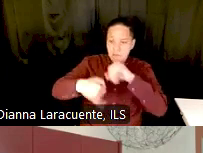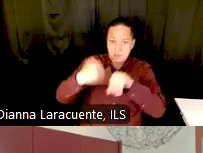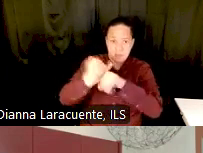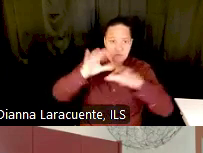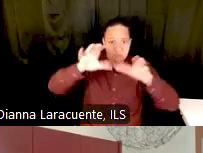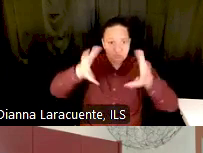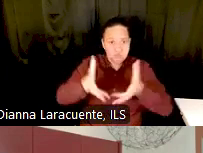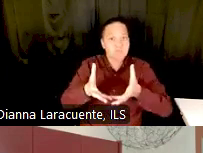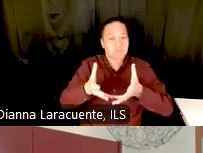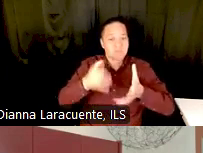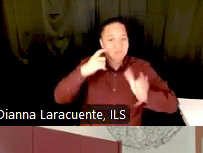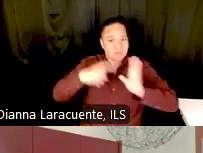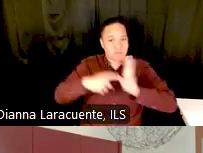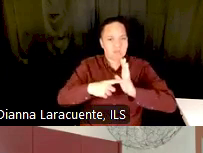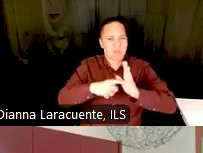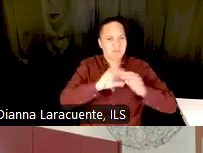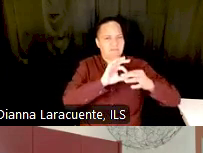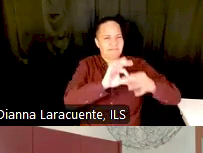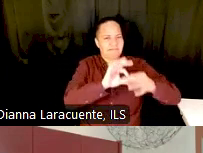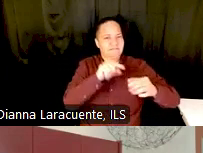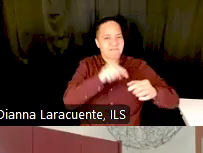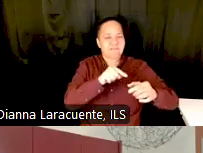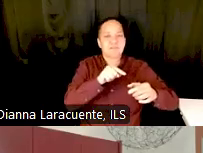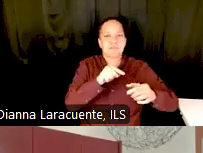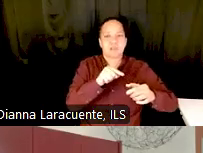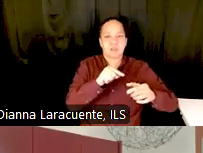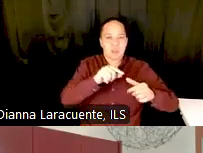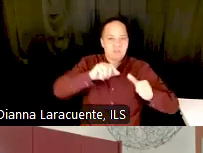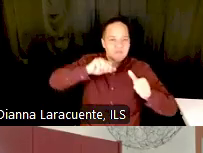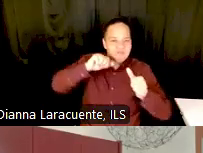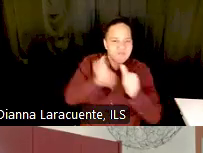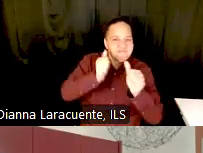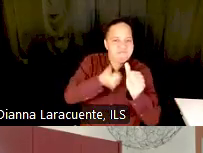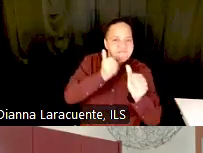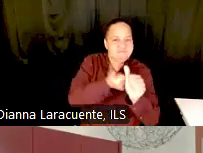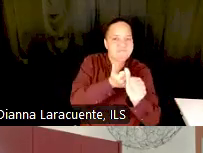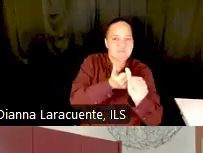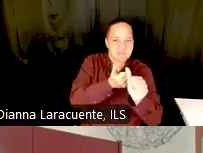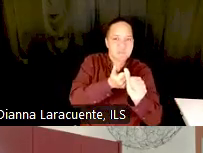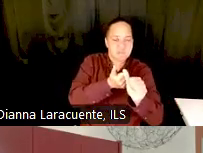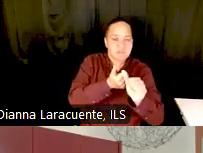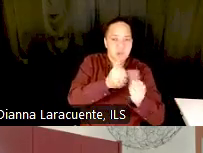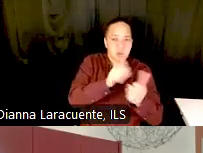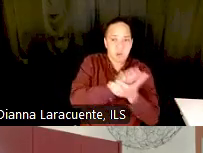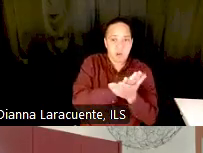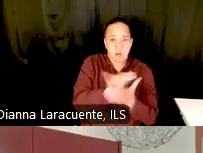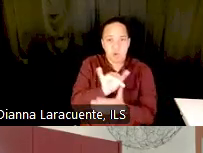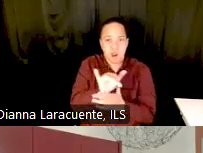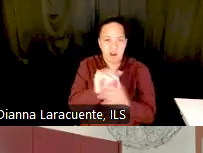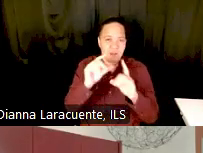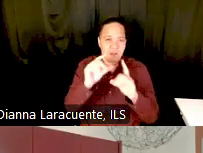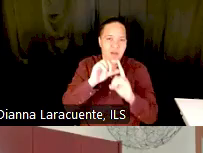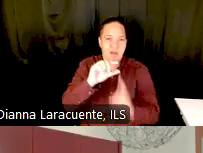para referirse al fenómeno de acoso escolar. De la misma manera que tsunami es una